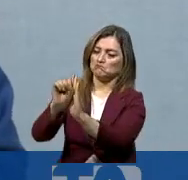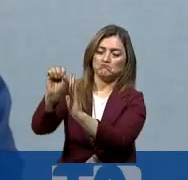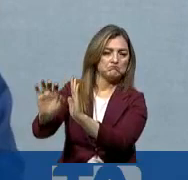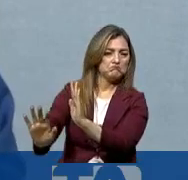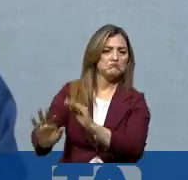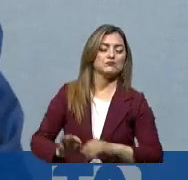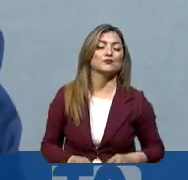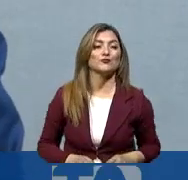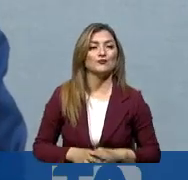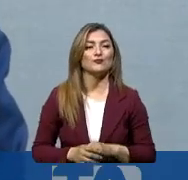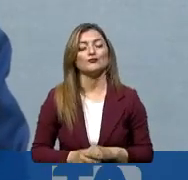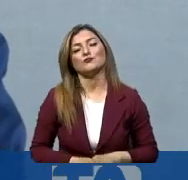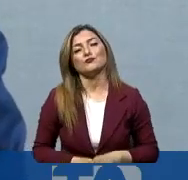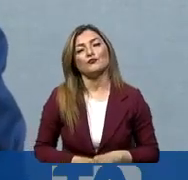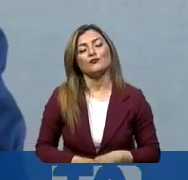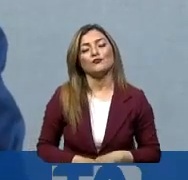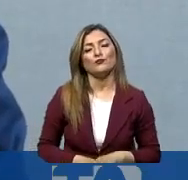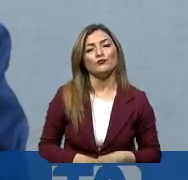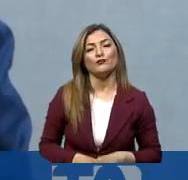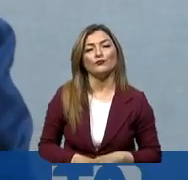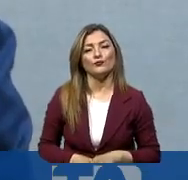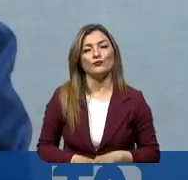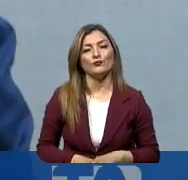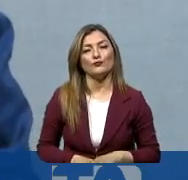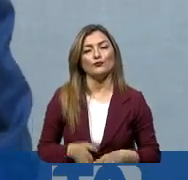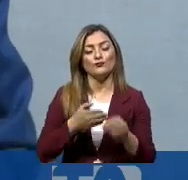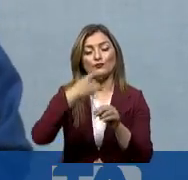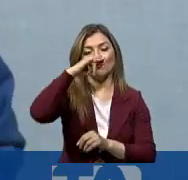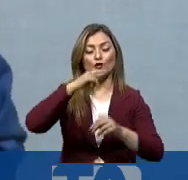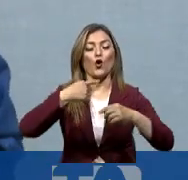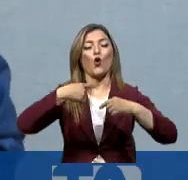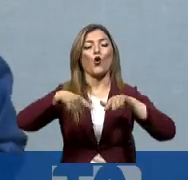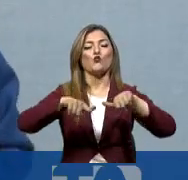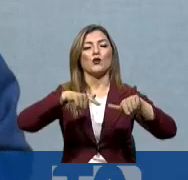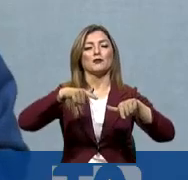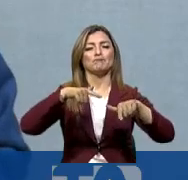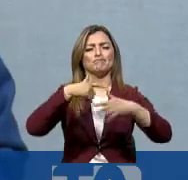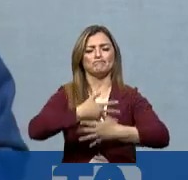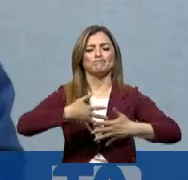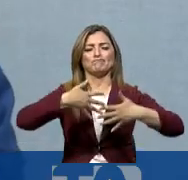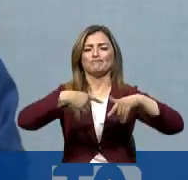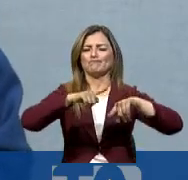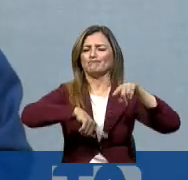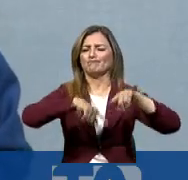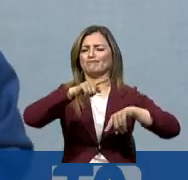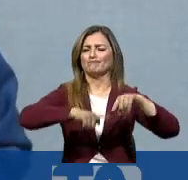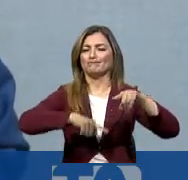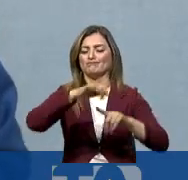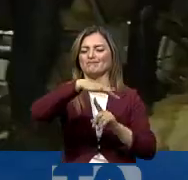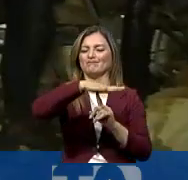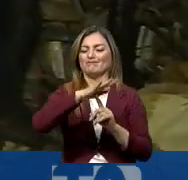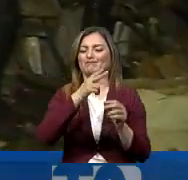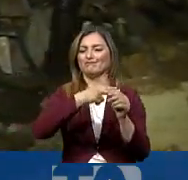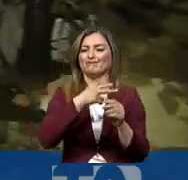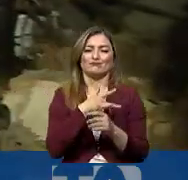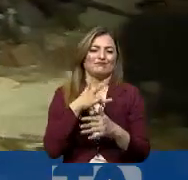además es hemos creado los espacios alternativos para niños que dan sufrir el impacto en espacios amigables que sean el retorno a la alegría